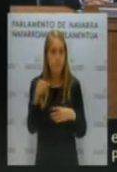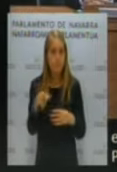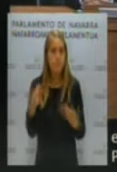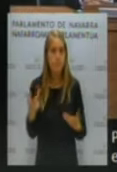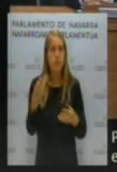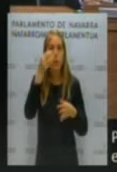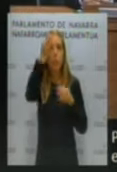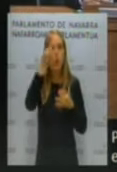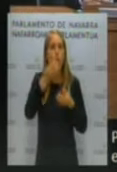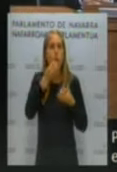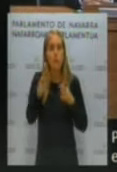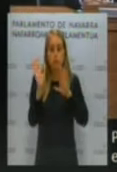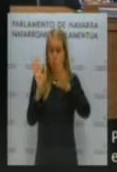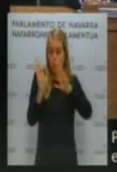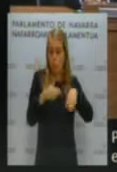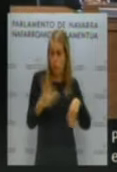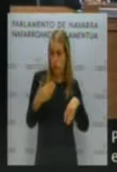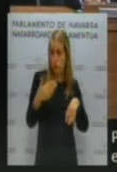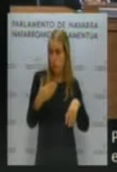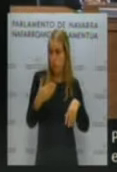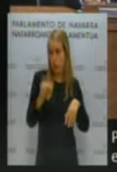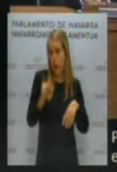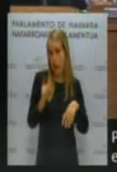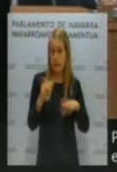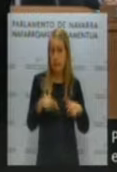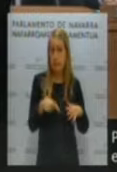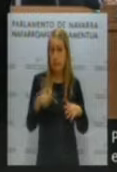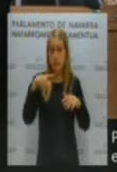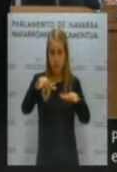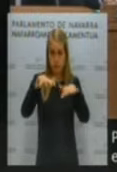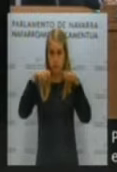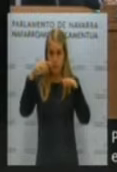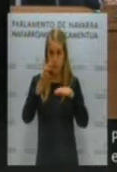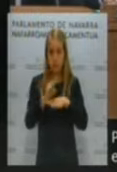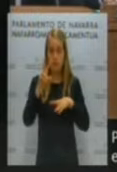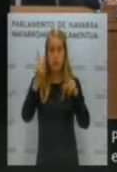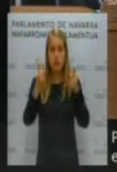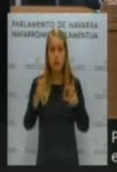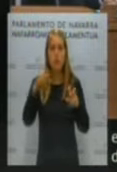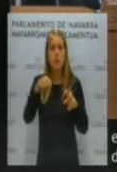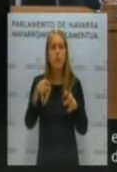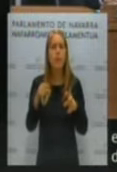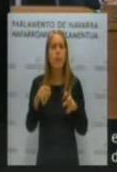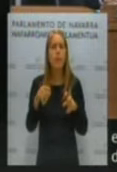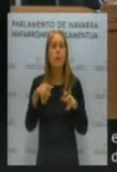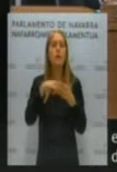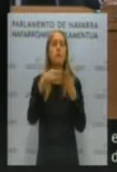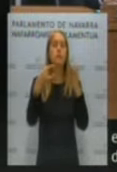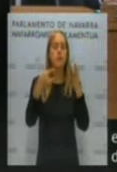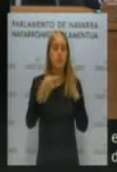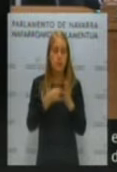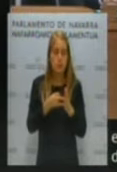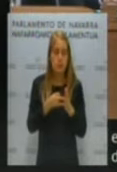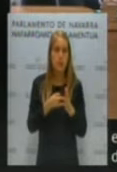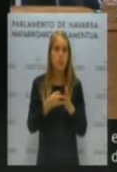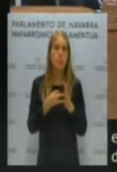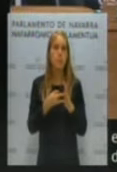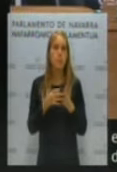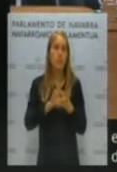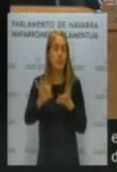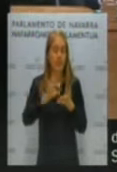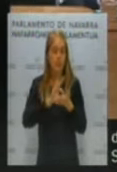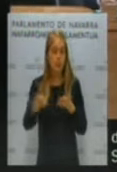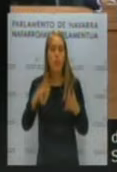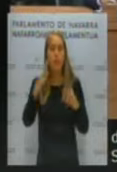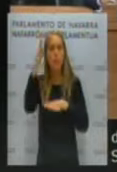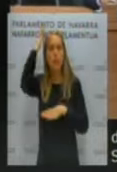datos últimos disponibles en este Parlamento sobre la actividad en el Servicio Navarro de Salud. Esos datos decían que en